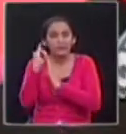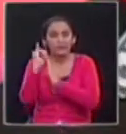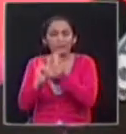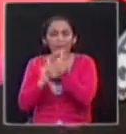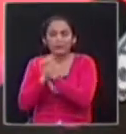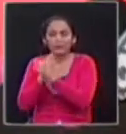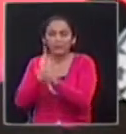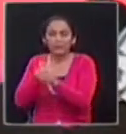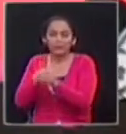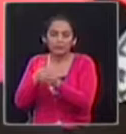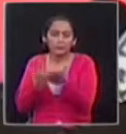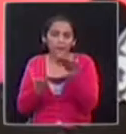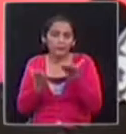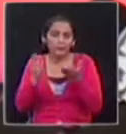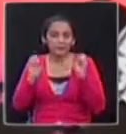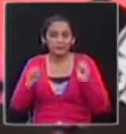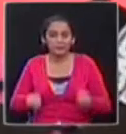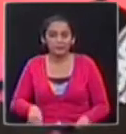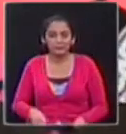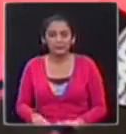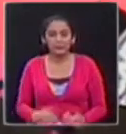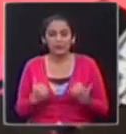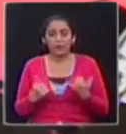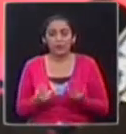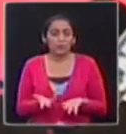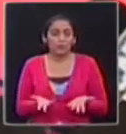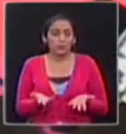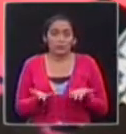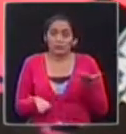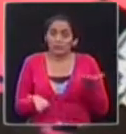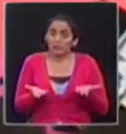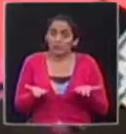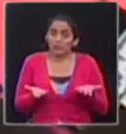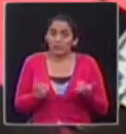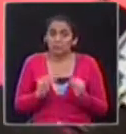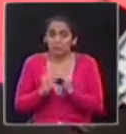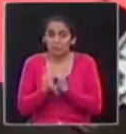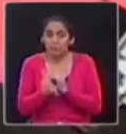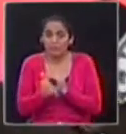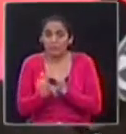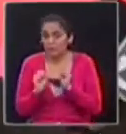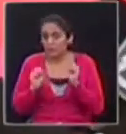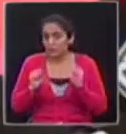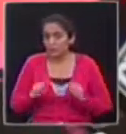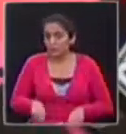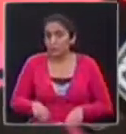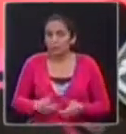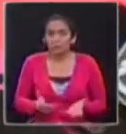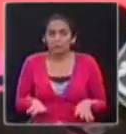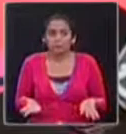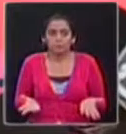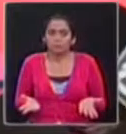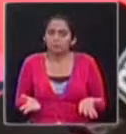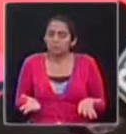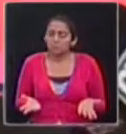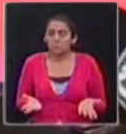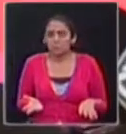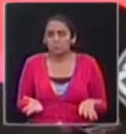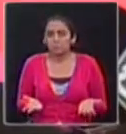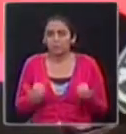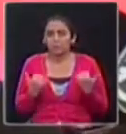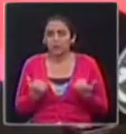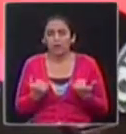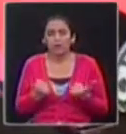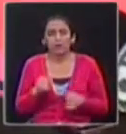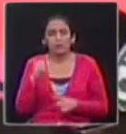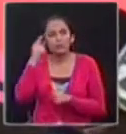posibilidad de sacar ese cupo y poder hacer una final diferente. Uno tiene que pensar, como te digo,